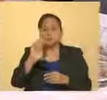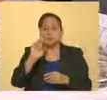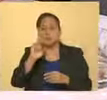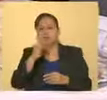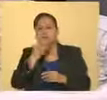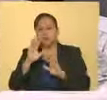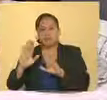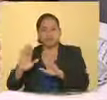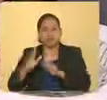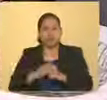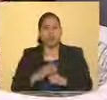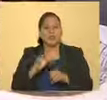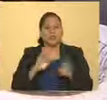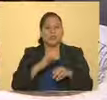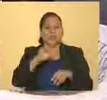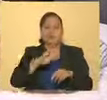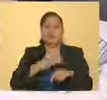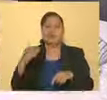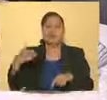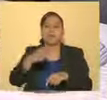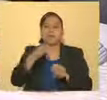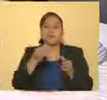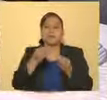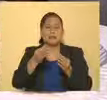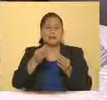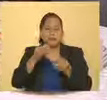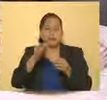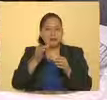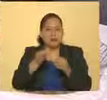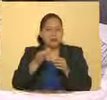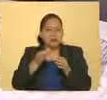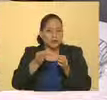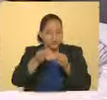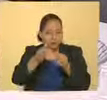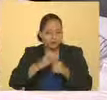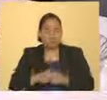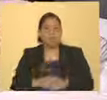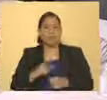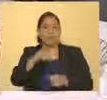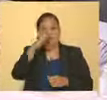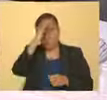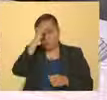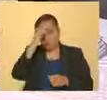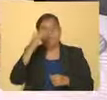minutos, porque está muy delgadito el pescado. Sí. Acuérdense que tarda